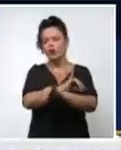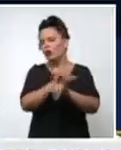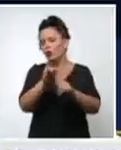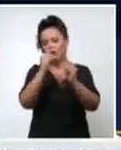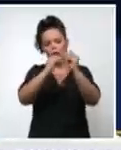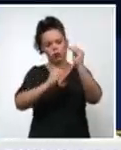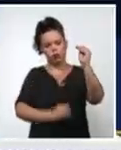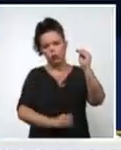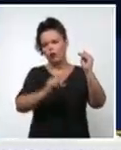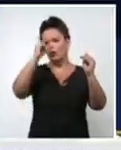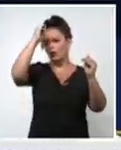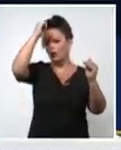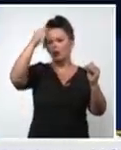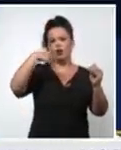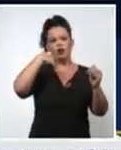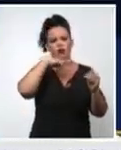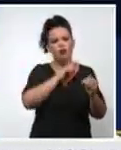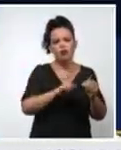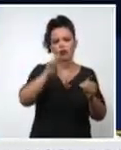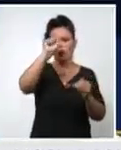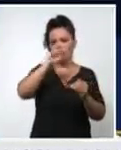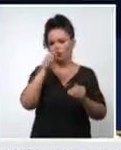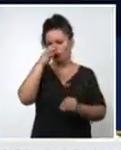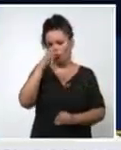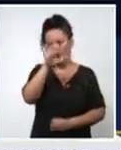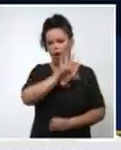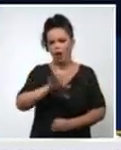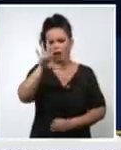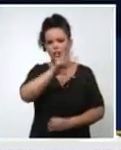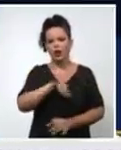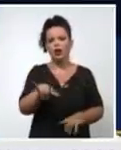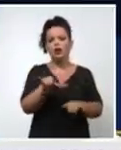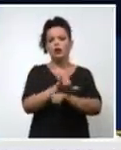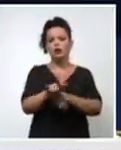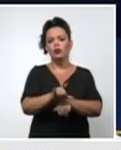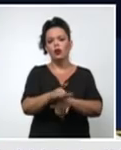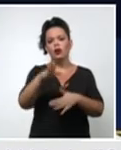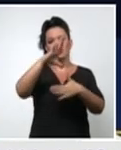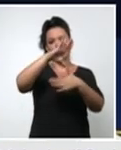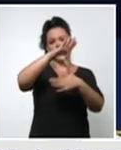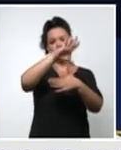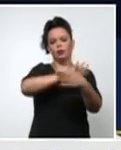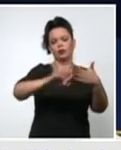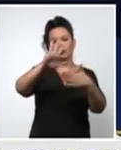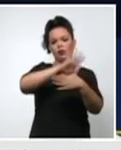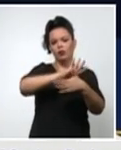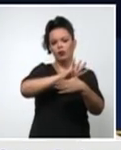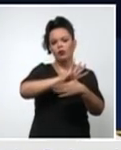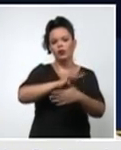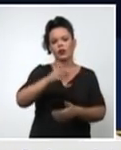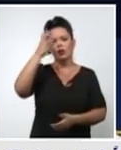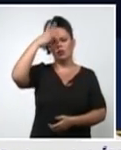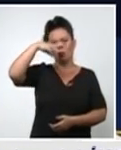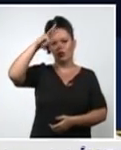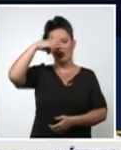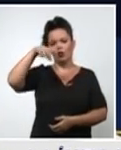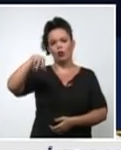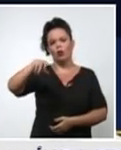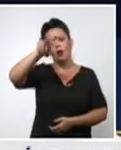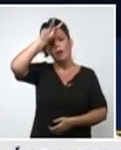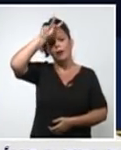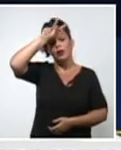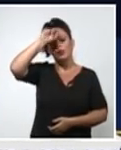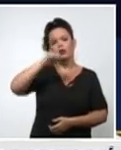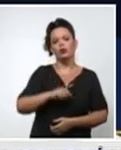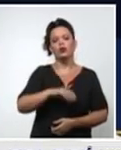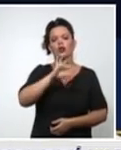Sudáfrica y lamentablemente de la región de las Américas, México, Perú y Chile están entre